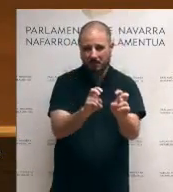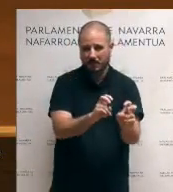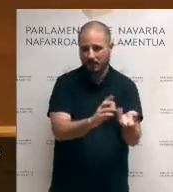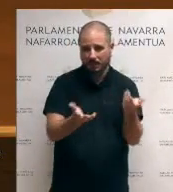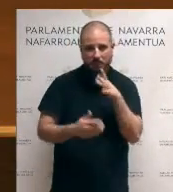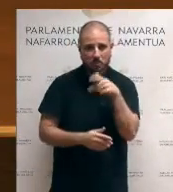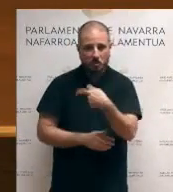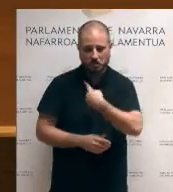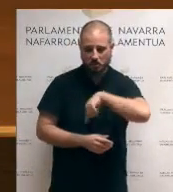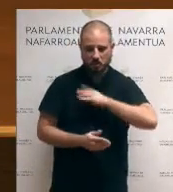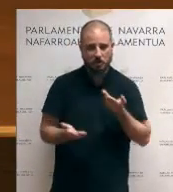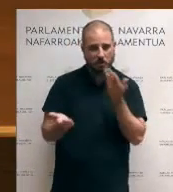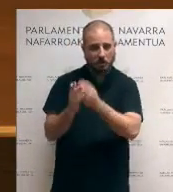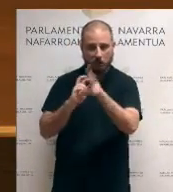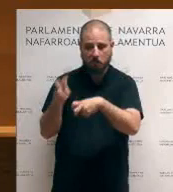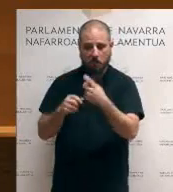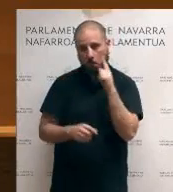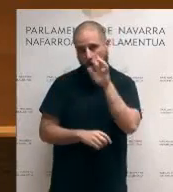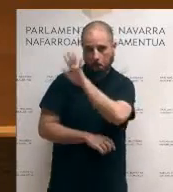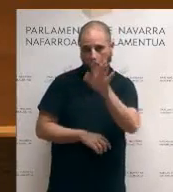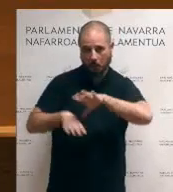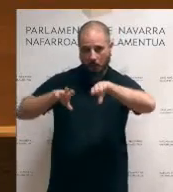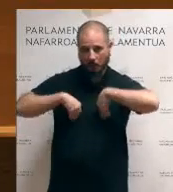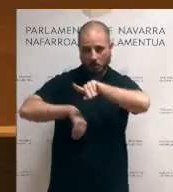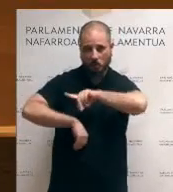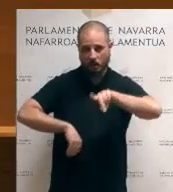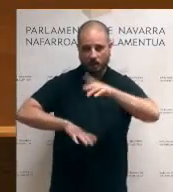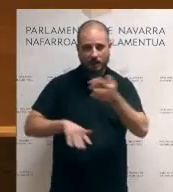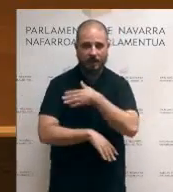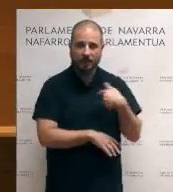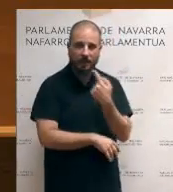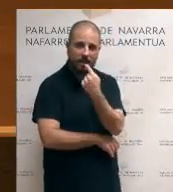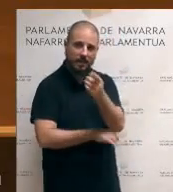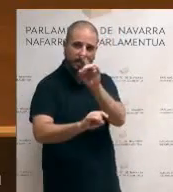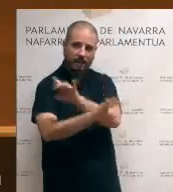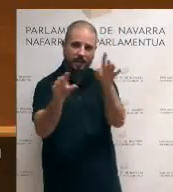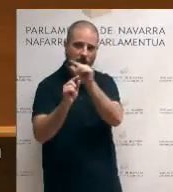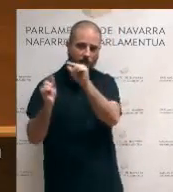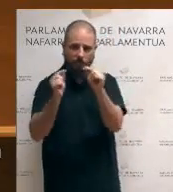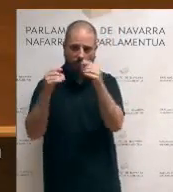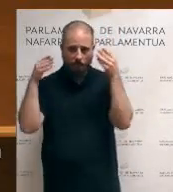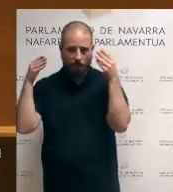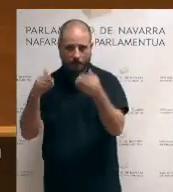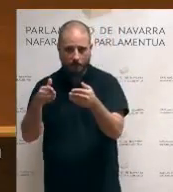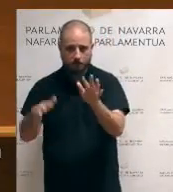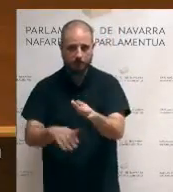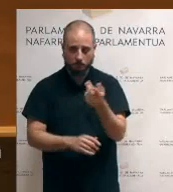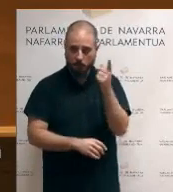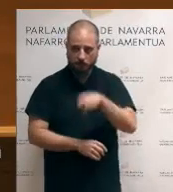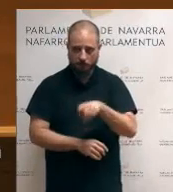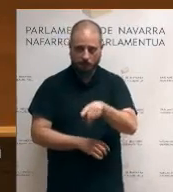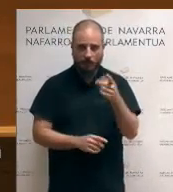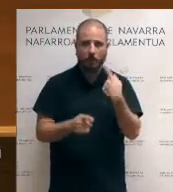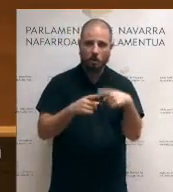que parece que no se nos va a aceptar, para dejar claro no solo lo que debatimos, que también, sino en lo que estamos de acuerdo y en lo que